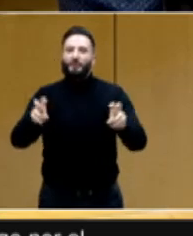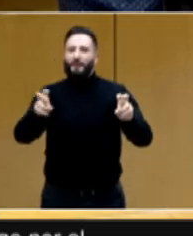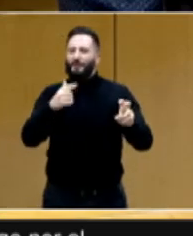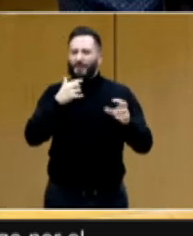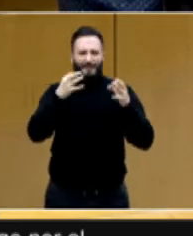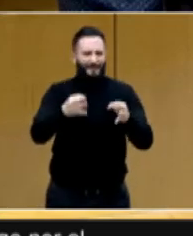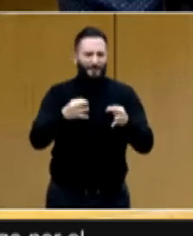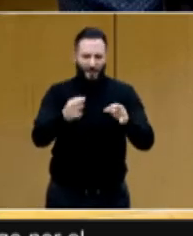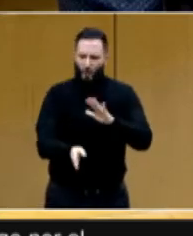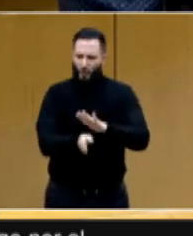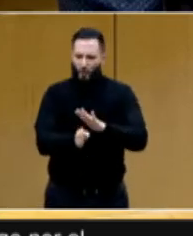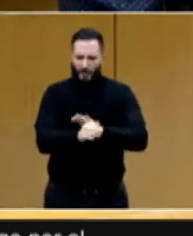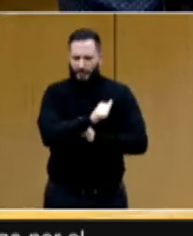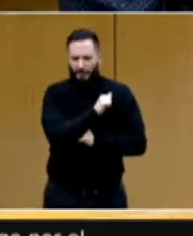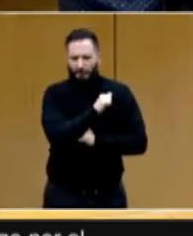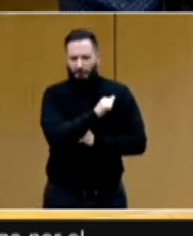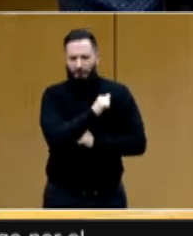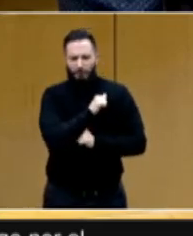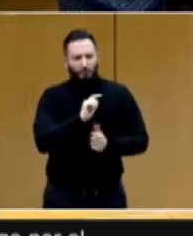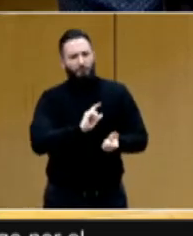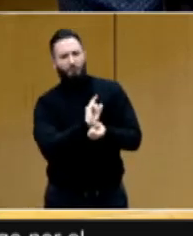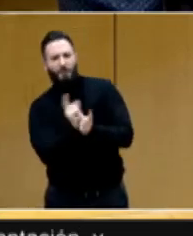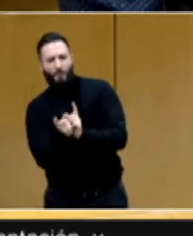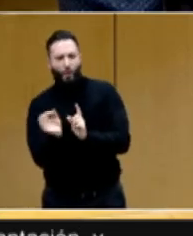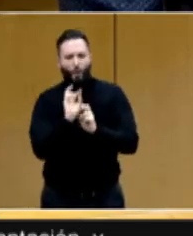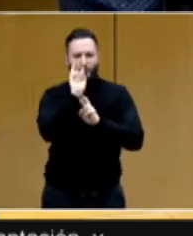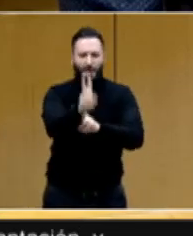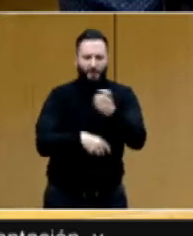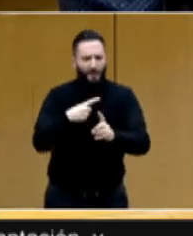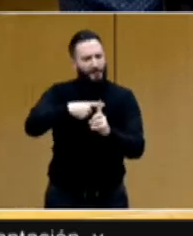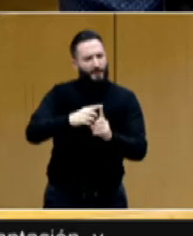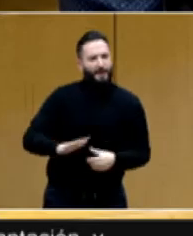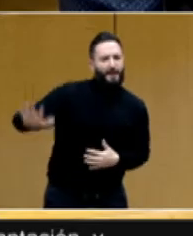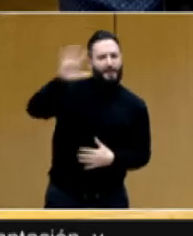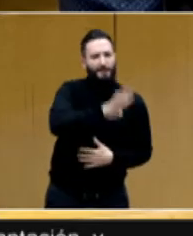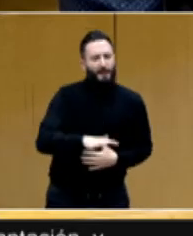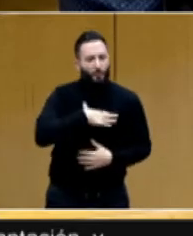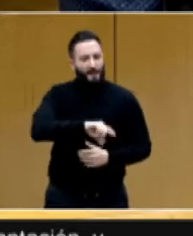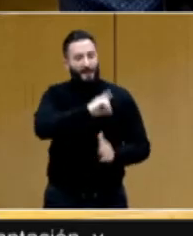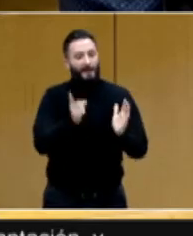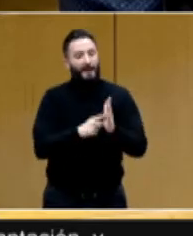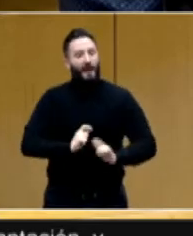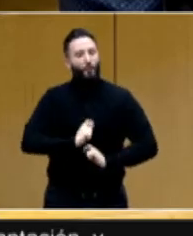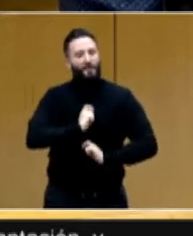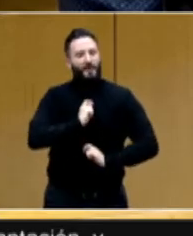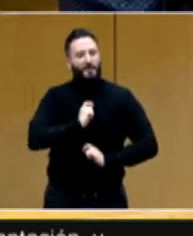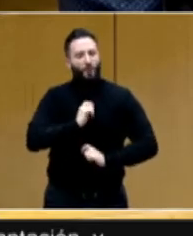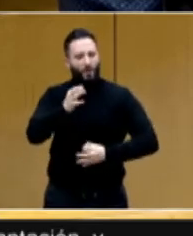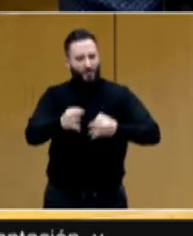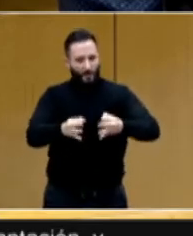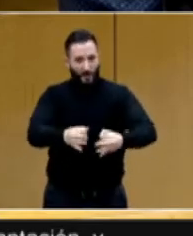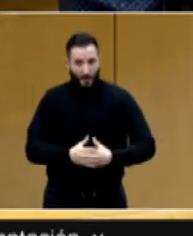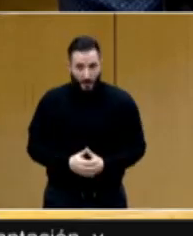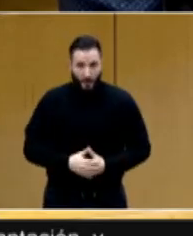modificación o de una reelaboración a nivel estatal en relación con la ley de enjuiciamiento civil tiene que ver con la eliminación